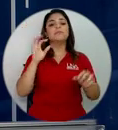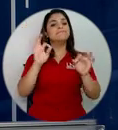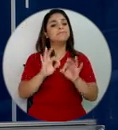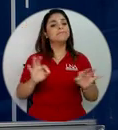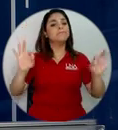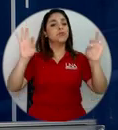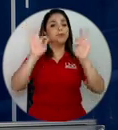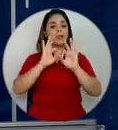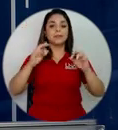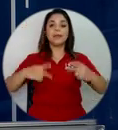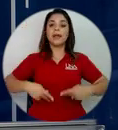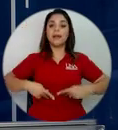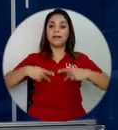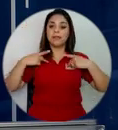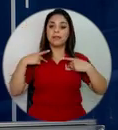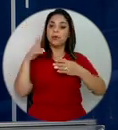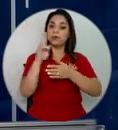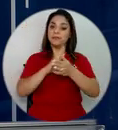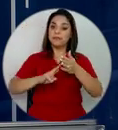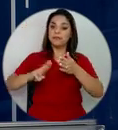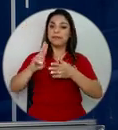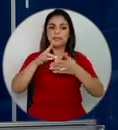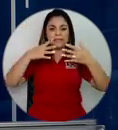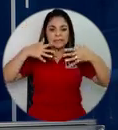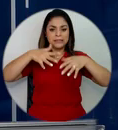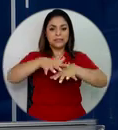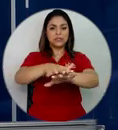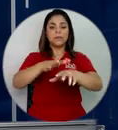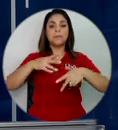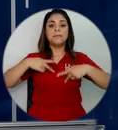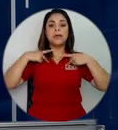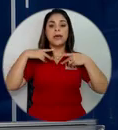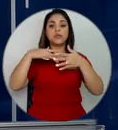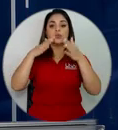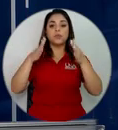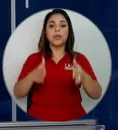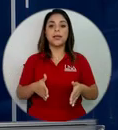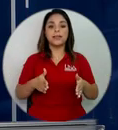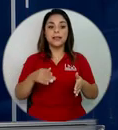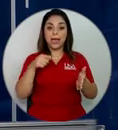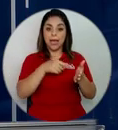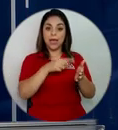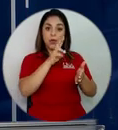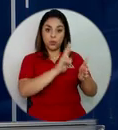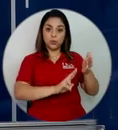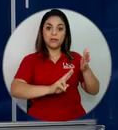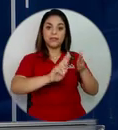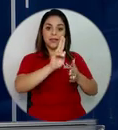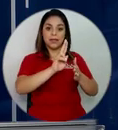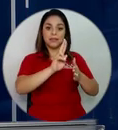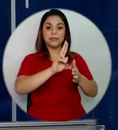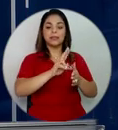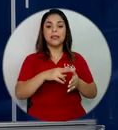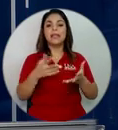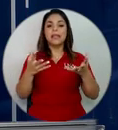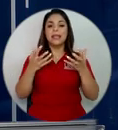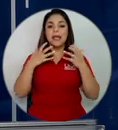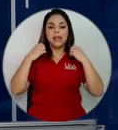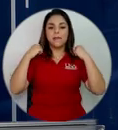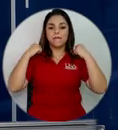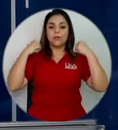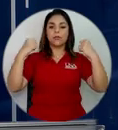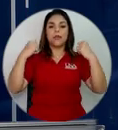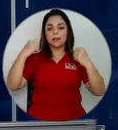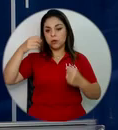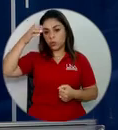importancia precisamente de esa vida universitaria, de esa integración de las personas estudiantes en la vida de la universidad, y